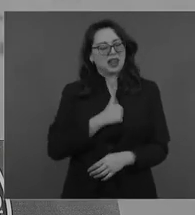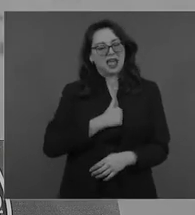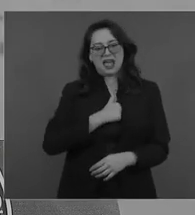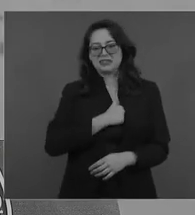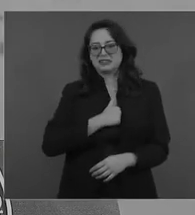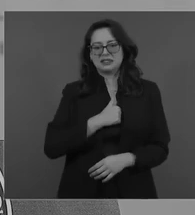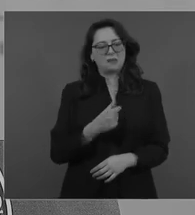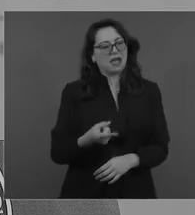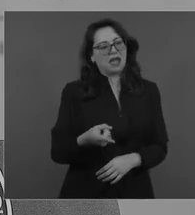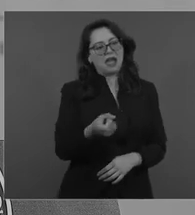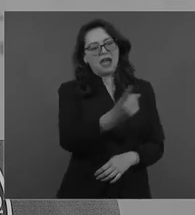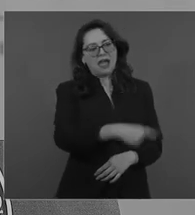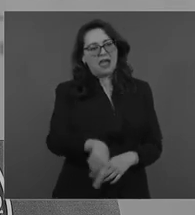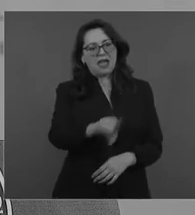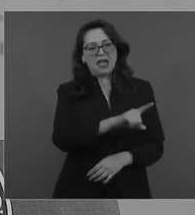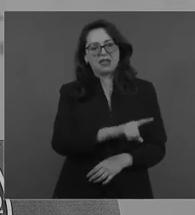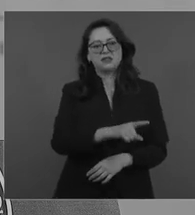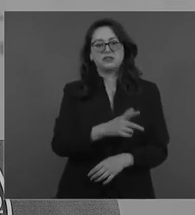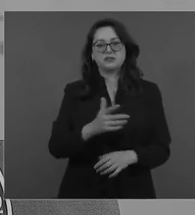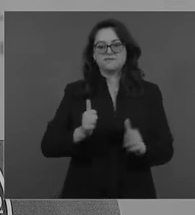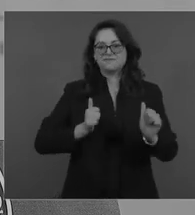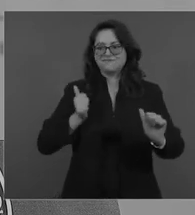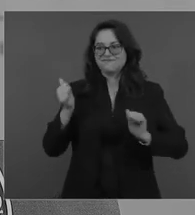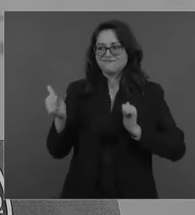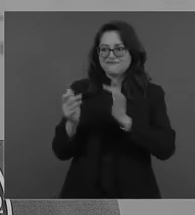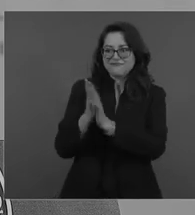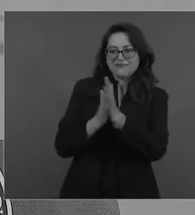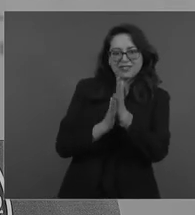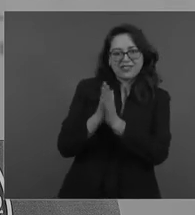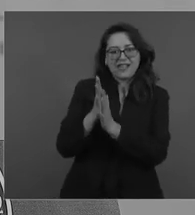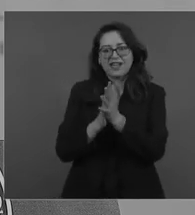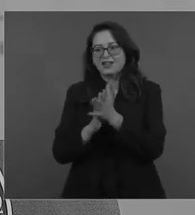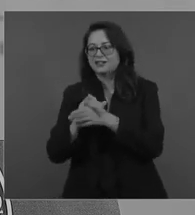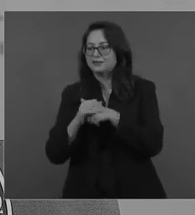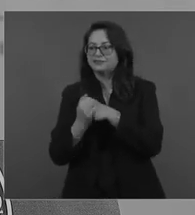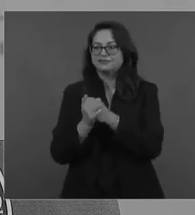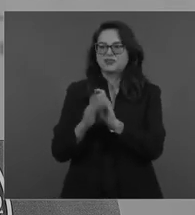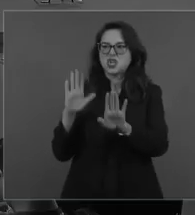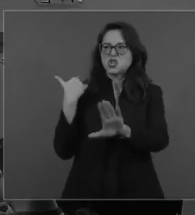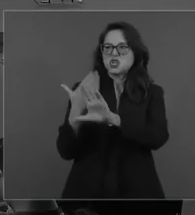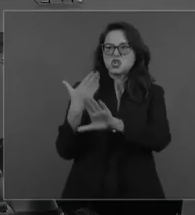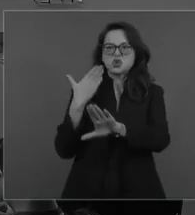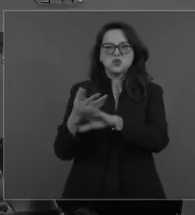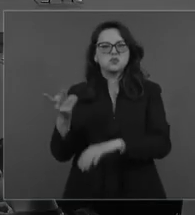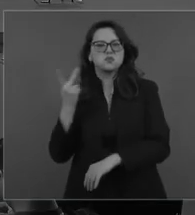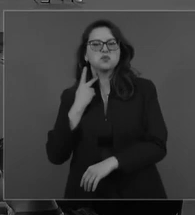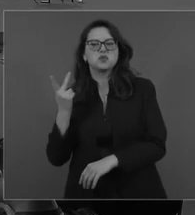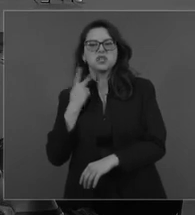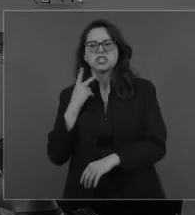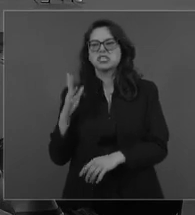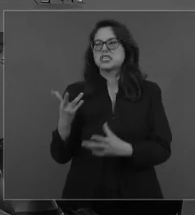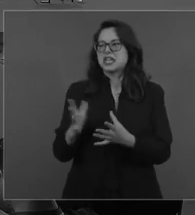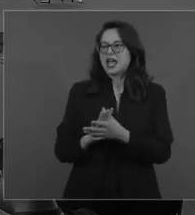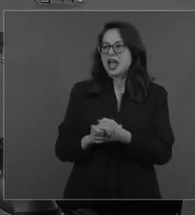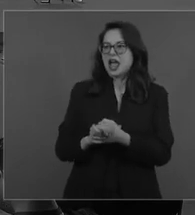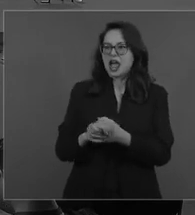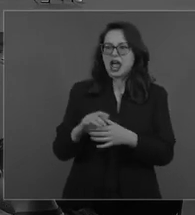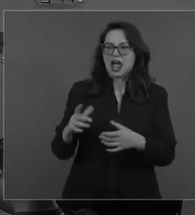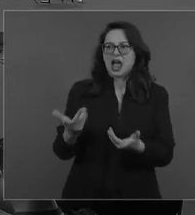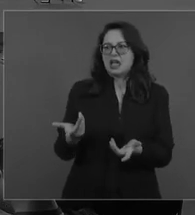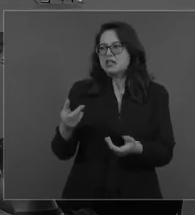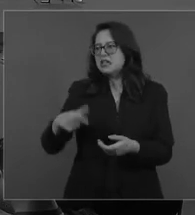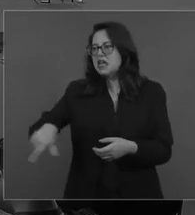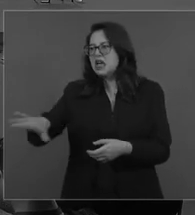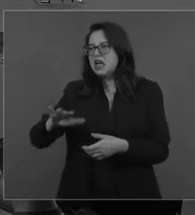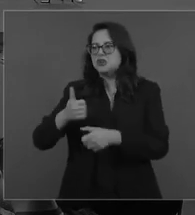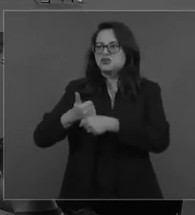la tragedia en Acapulco causada por el huracán Otis para buscar lucrar políticamente con el sufrimiento del